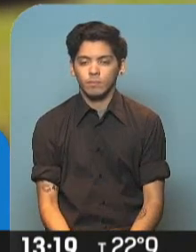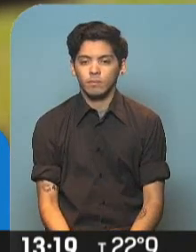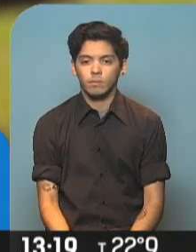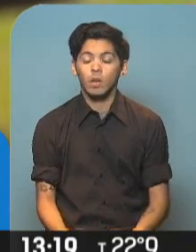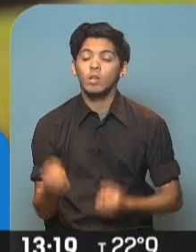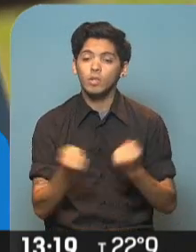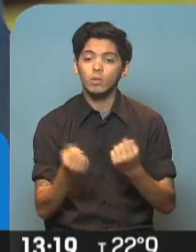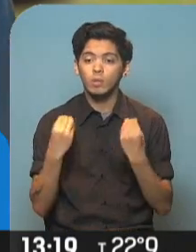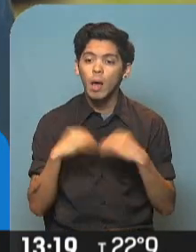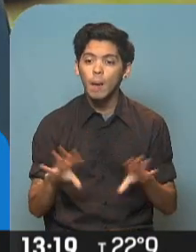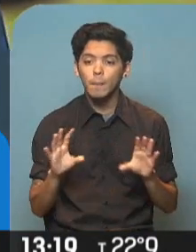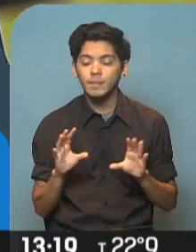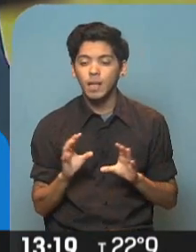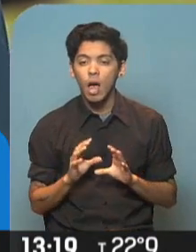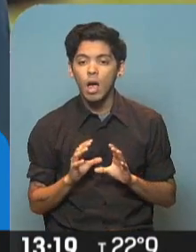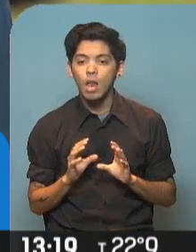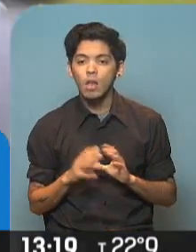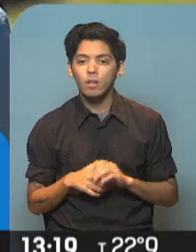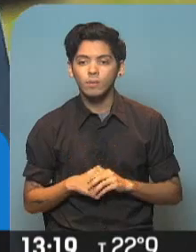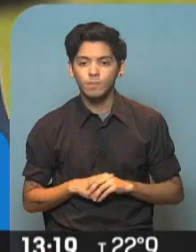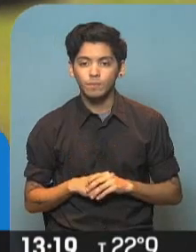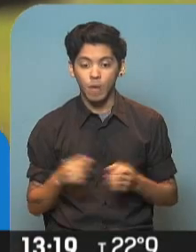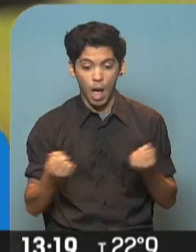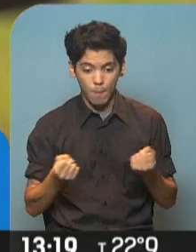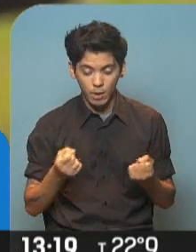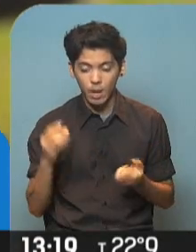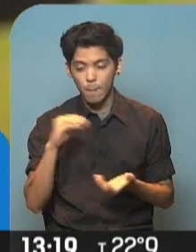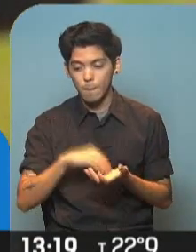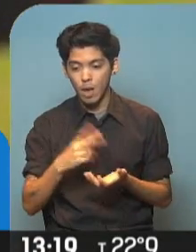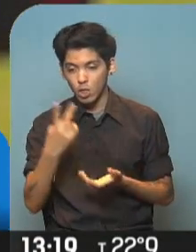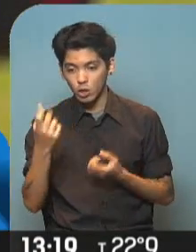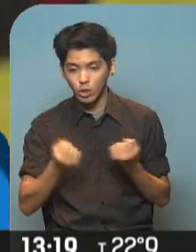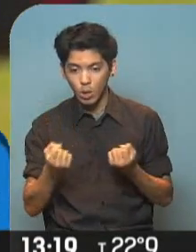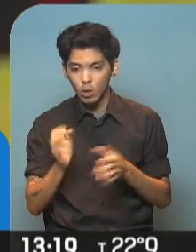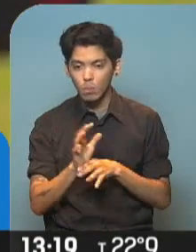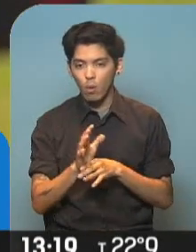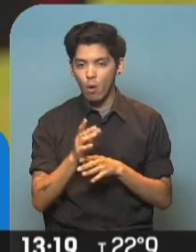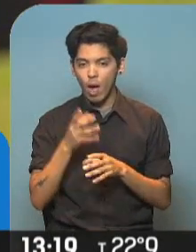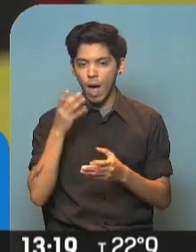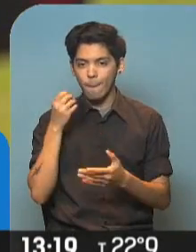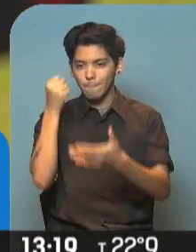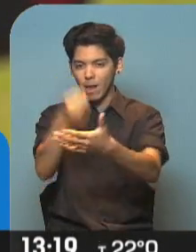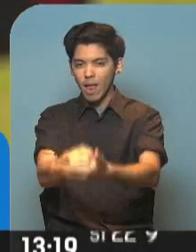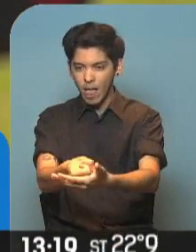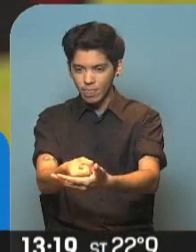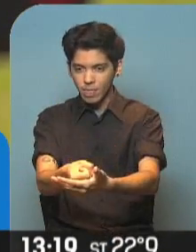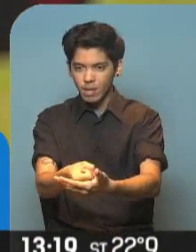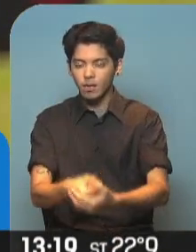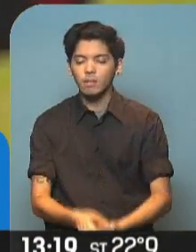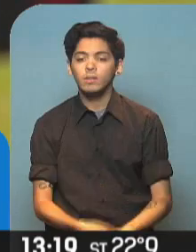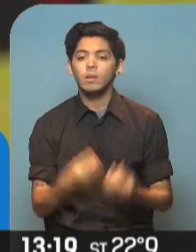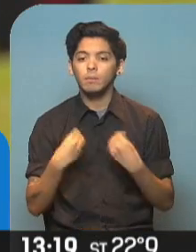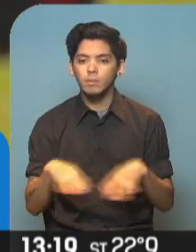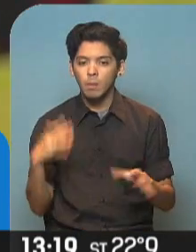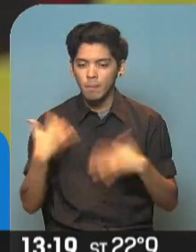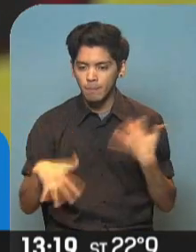autos comenzaron a... esta camioneta, más dos autos más que iban de punteros, y comenzaron a apurar